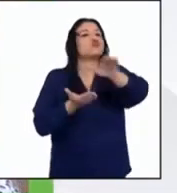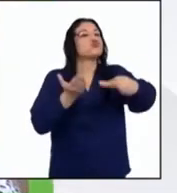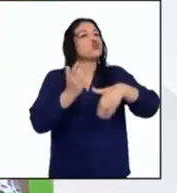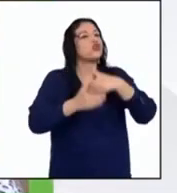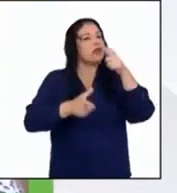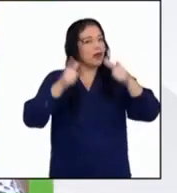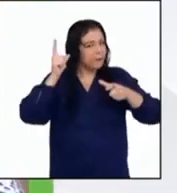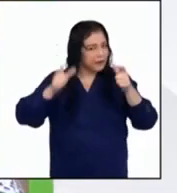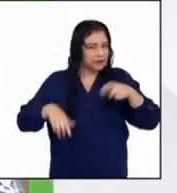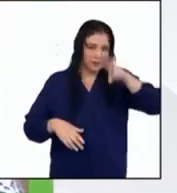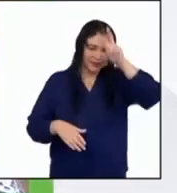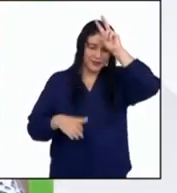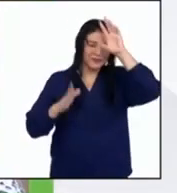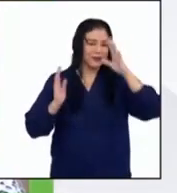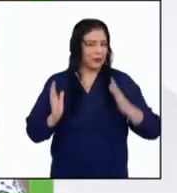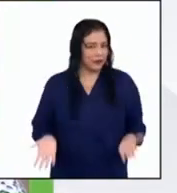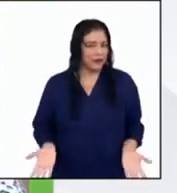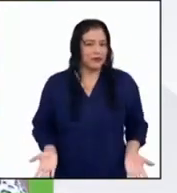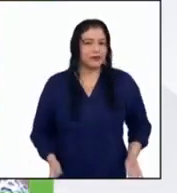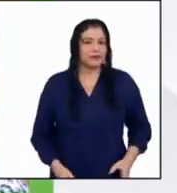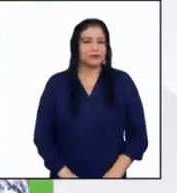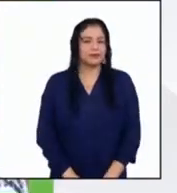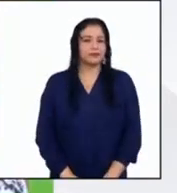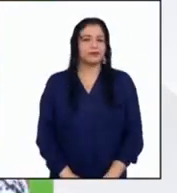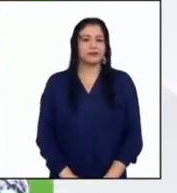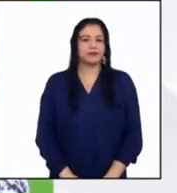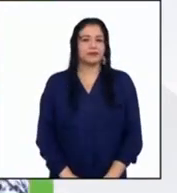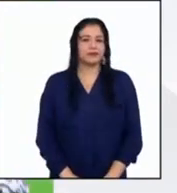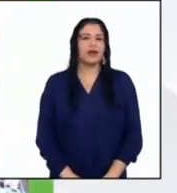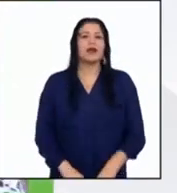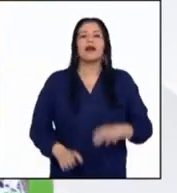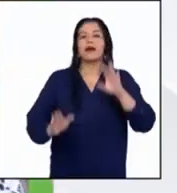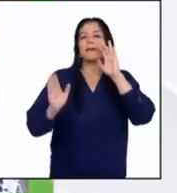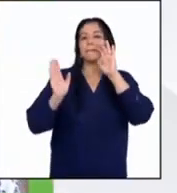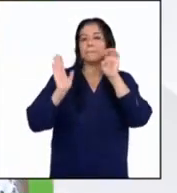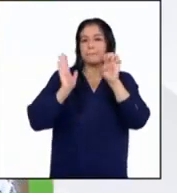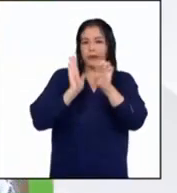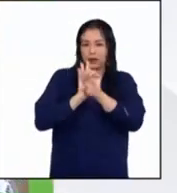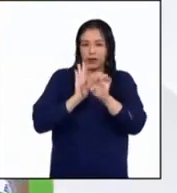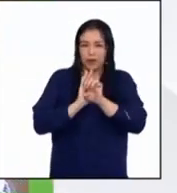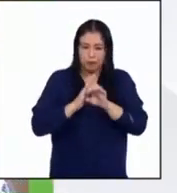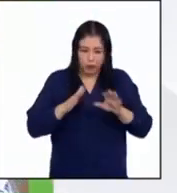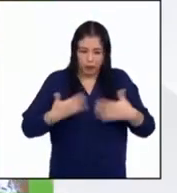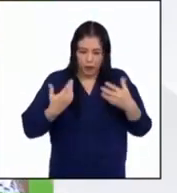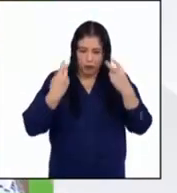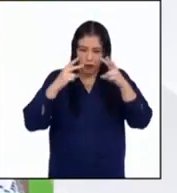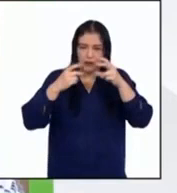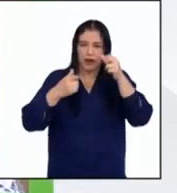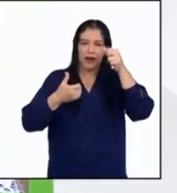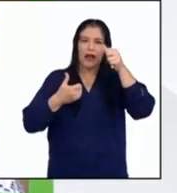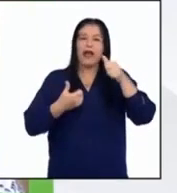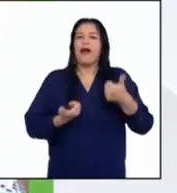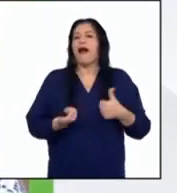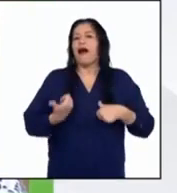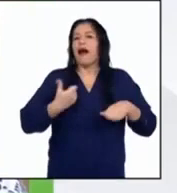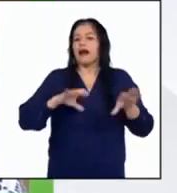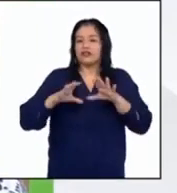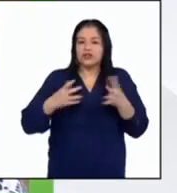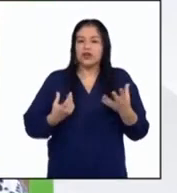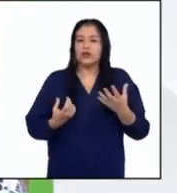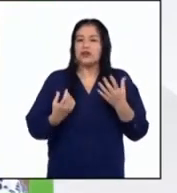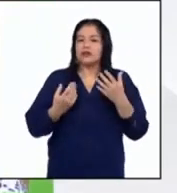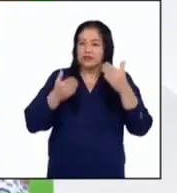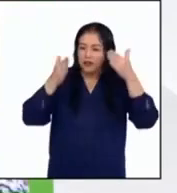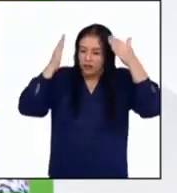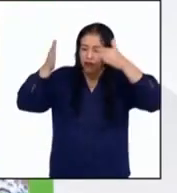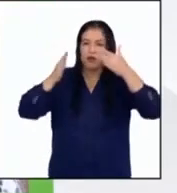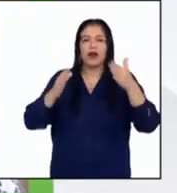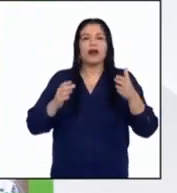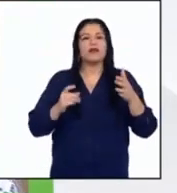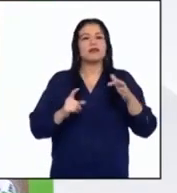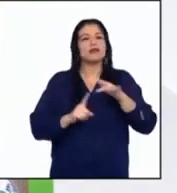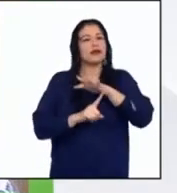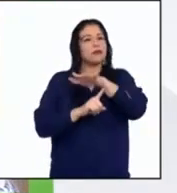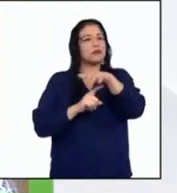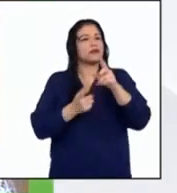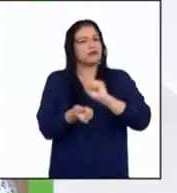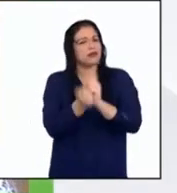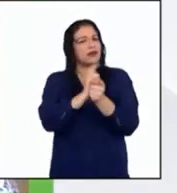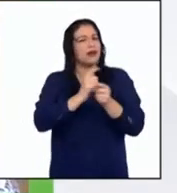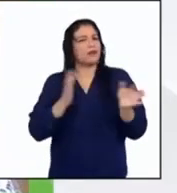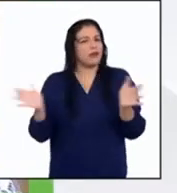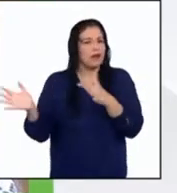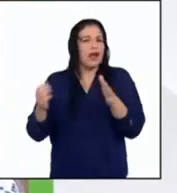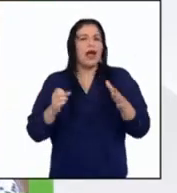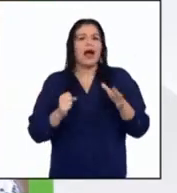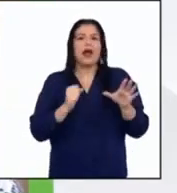todos y todas nosotras. Por ejemplo, podemos ver acciones orientadas hacia el cambio climático, hacia cuidar el